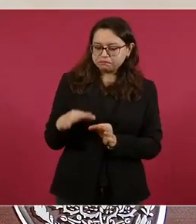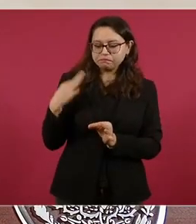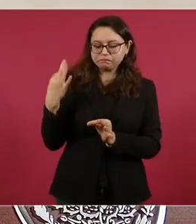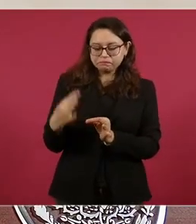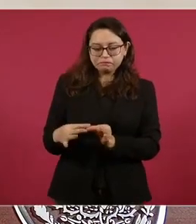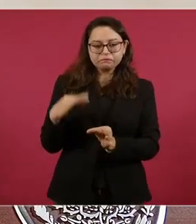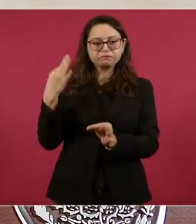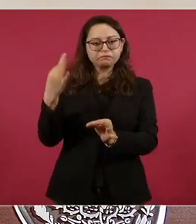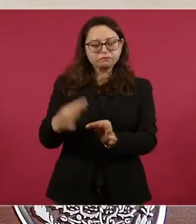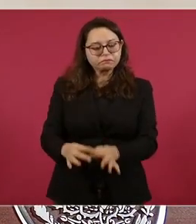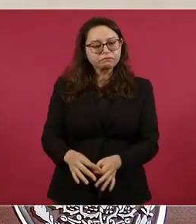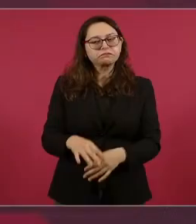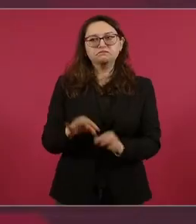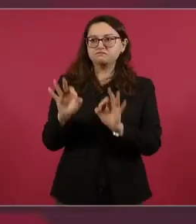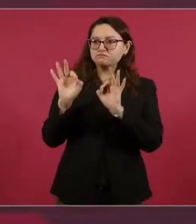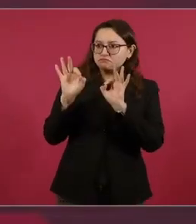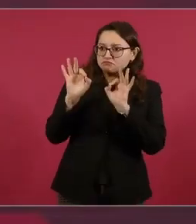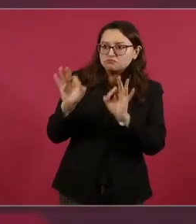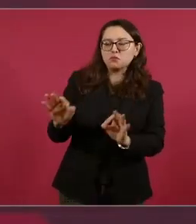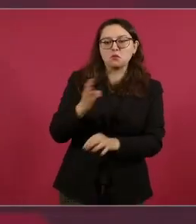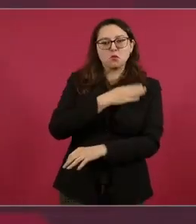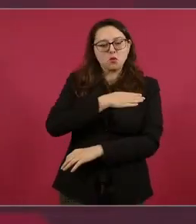disciplina El